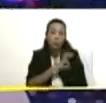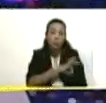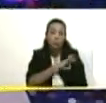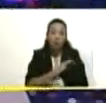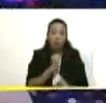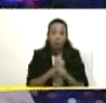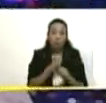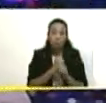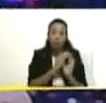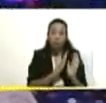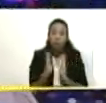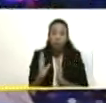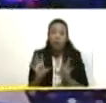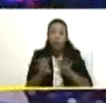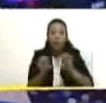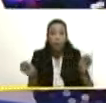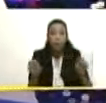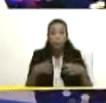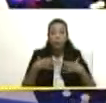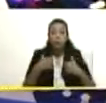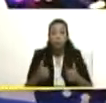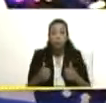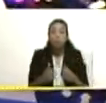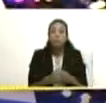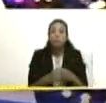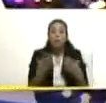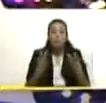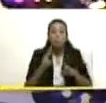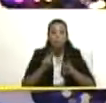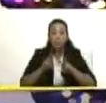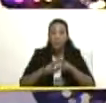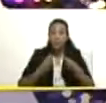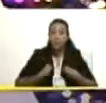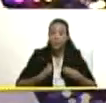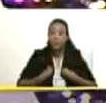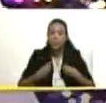sociales, educación, salud, vivienda,